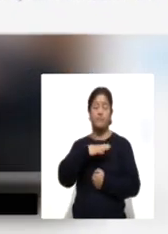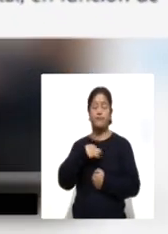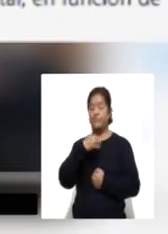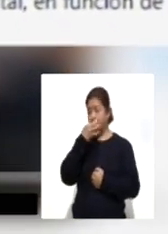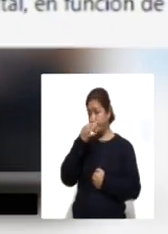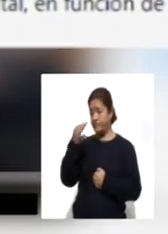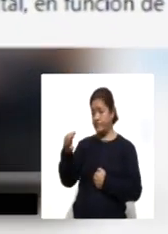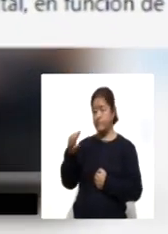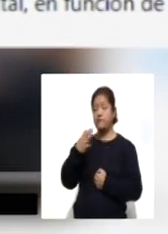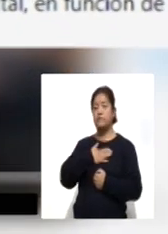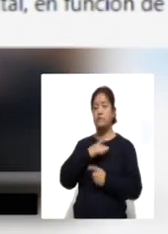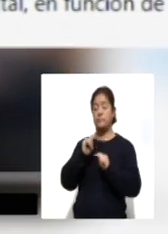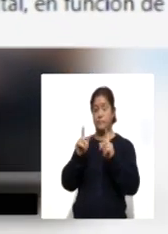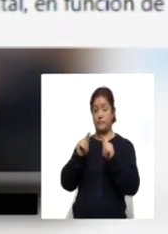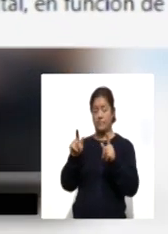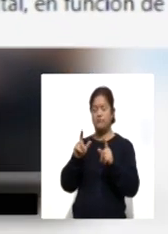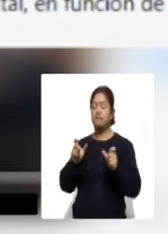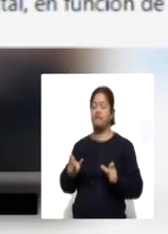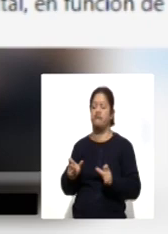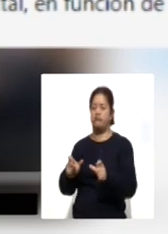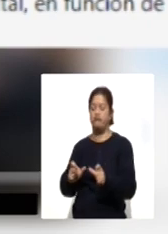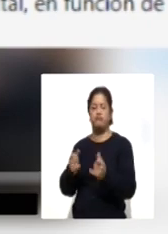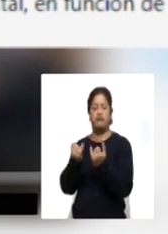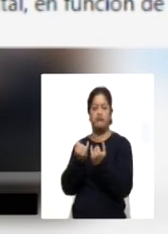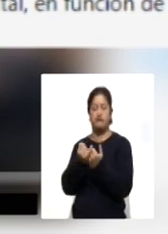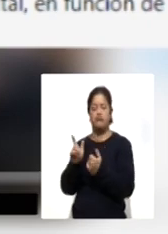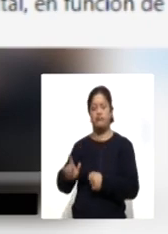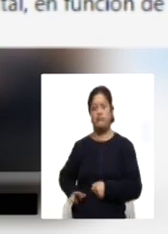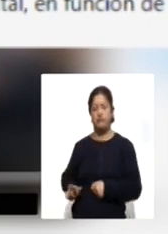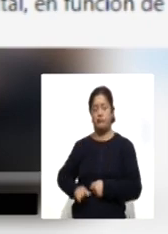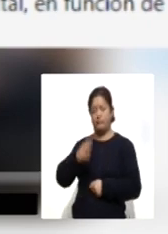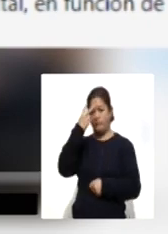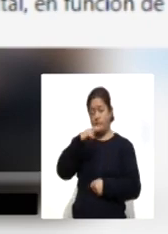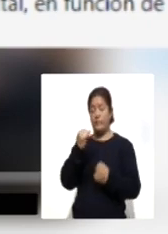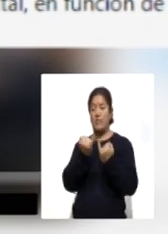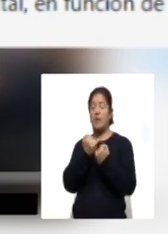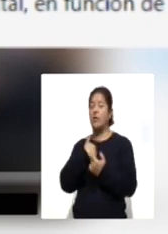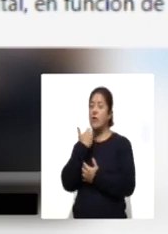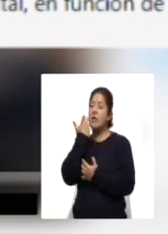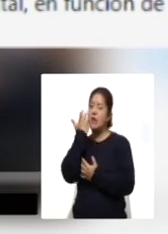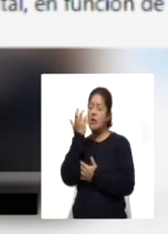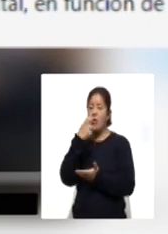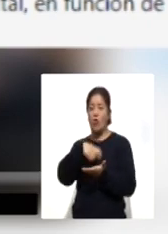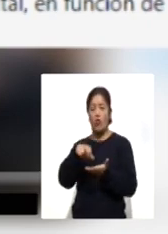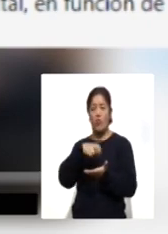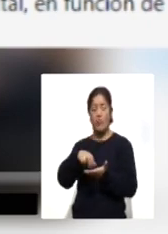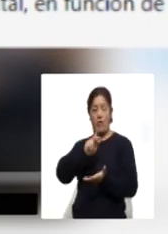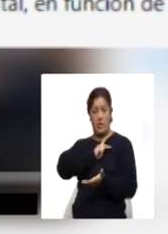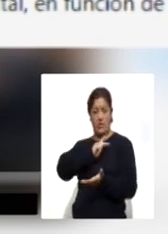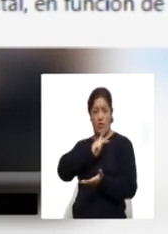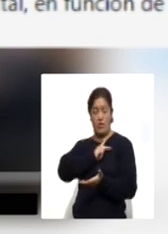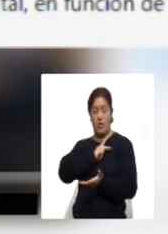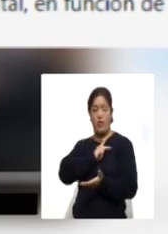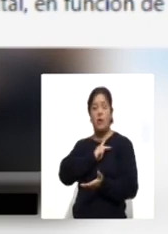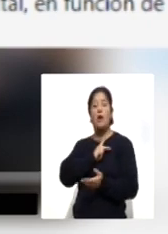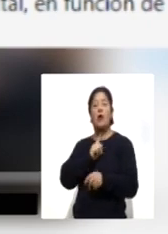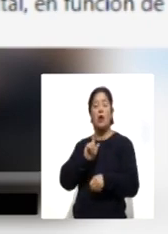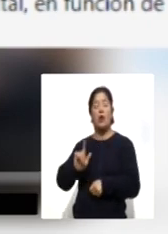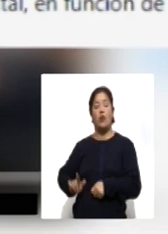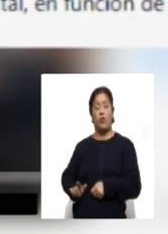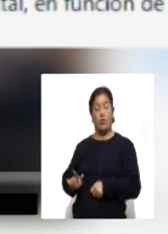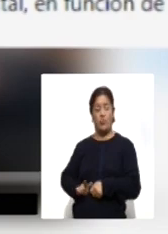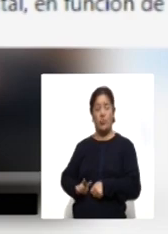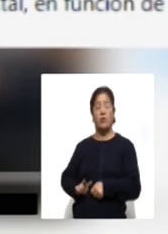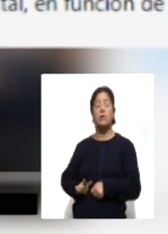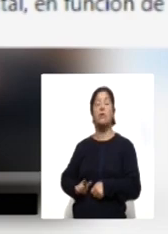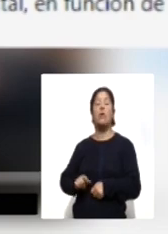para respaldar las acciones de vacunación del gobierno de México. También nuestra intención de comprar vacunas por parte del gobierno estatal en función